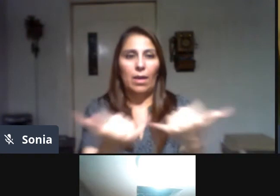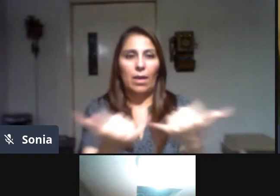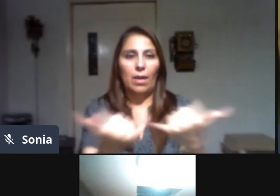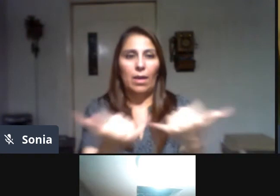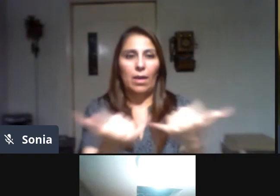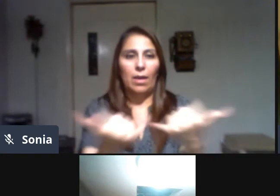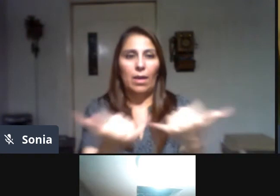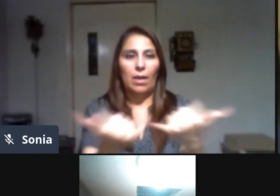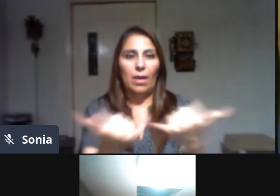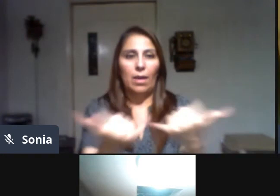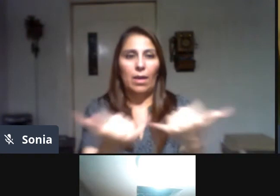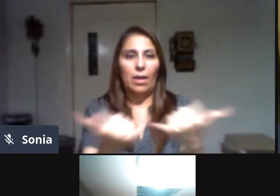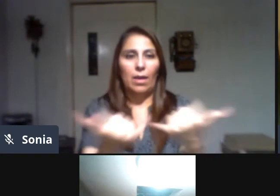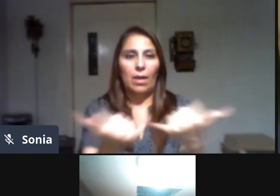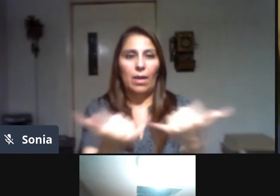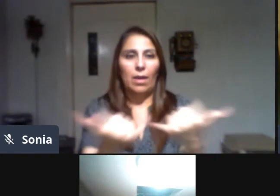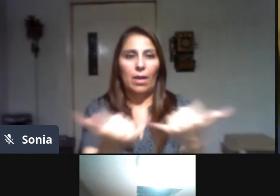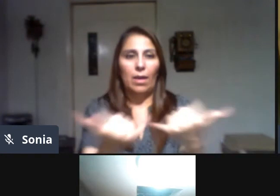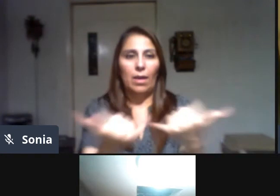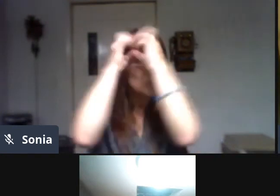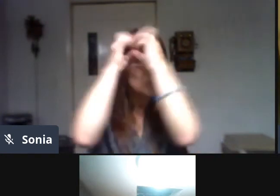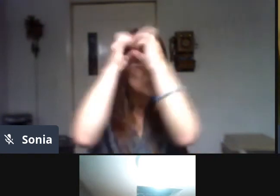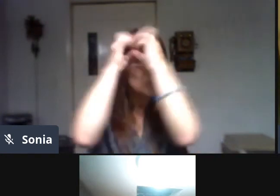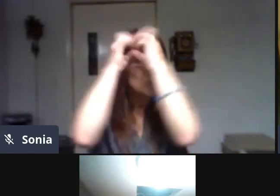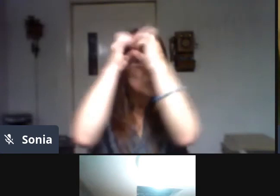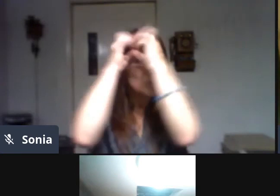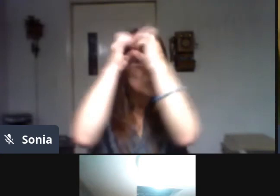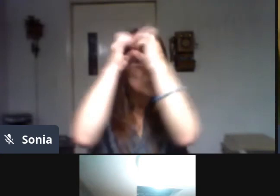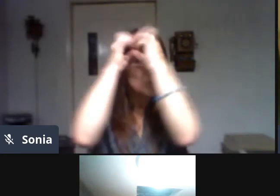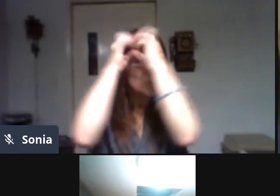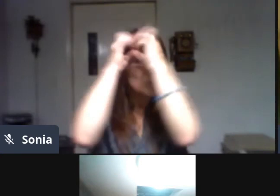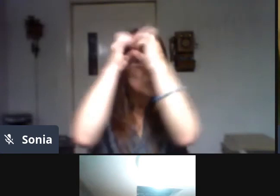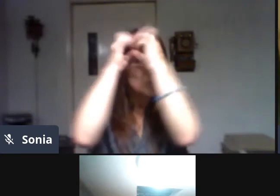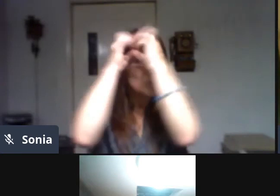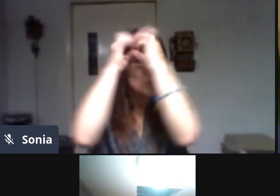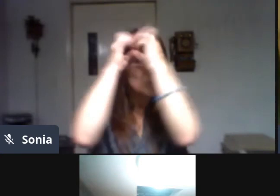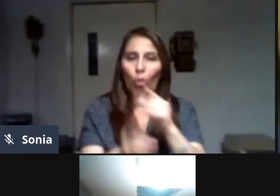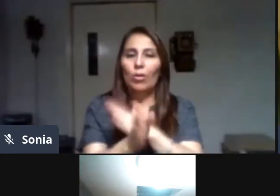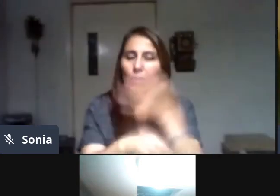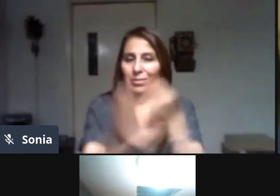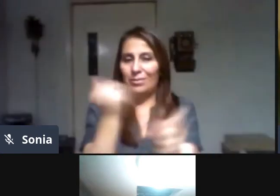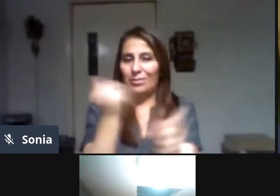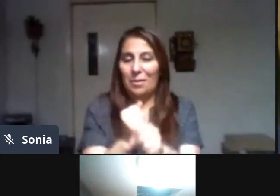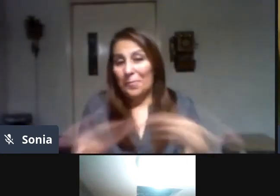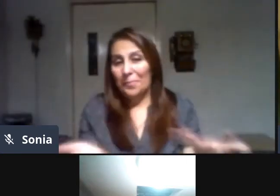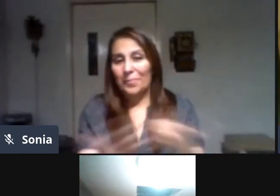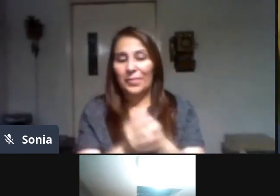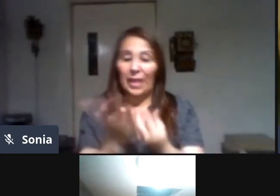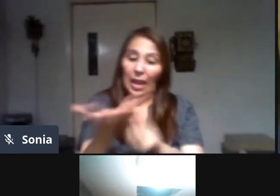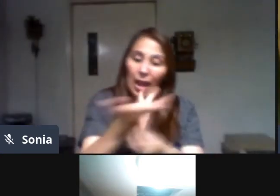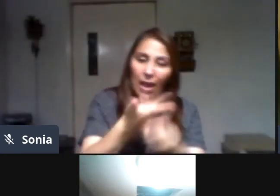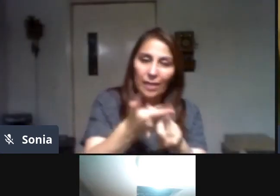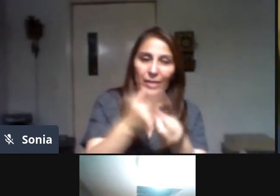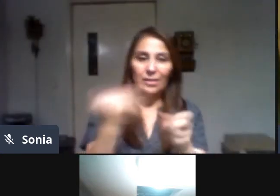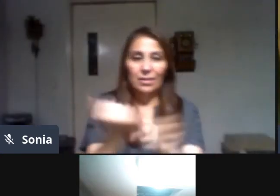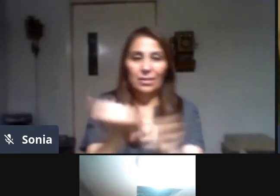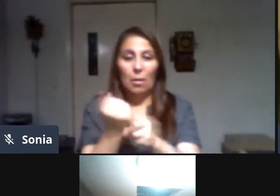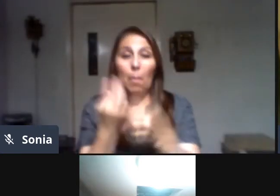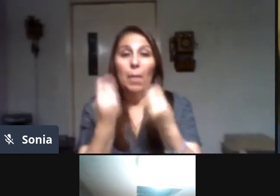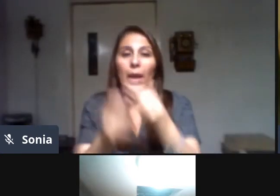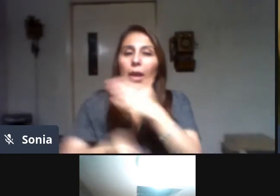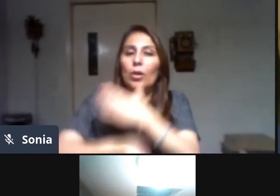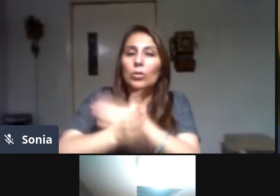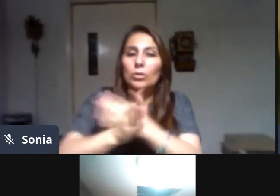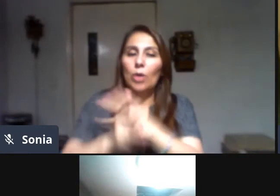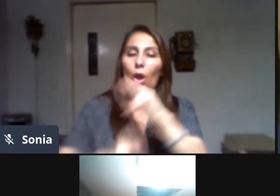la perdamos y podamos seguir recreando no desde la niñez desde las artes para poder seguir construyendo cultura de ciudad a la gente que estaba